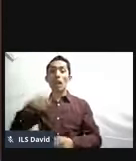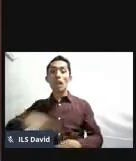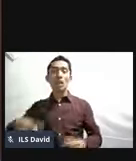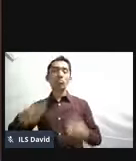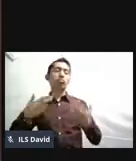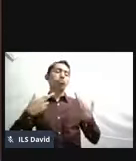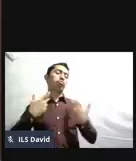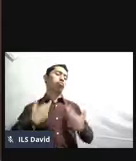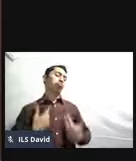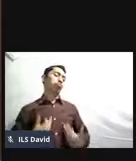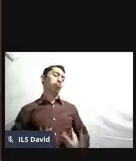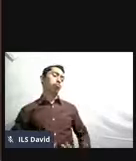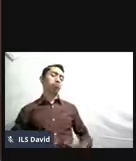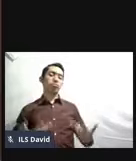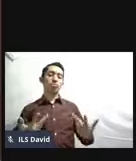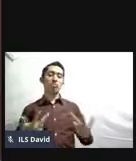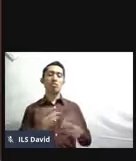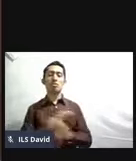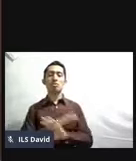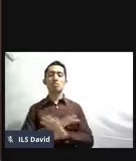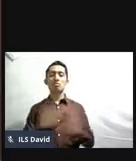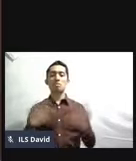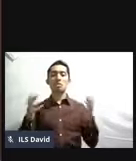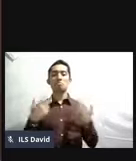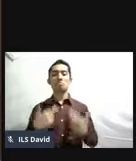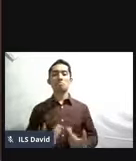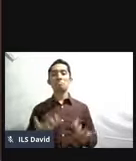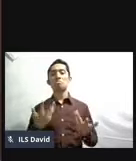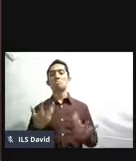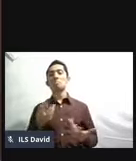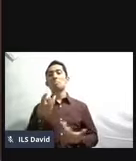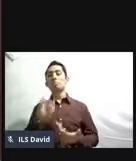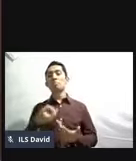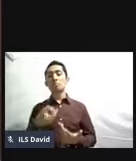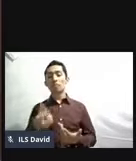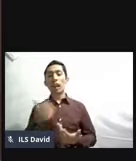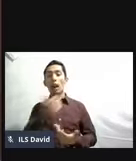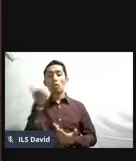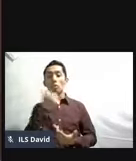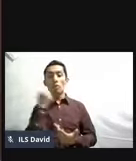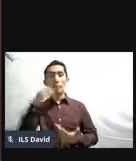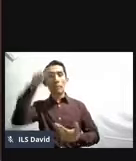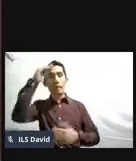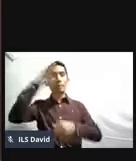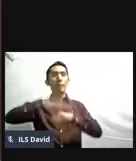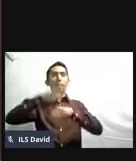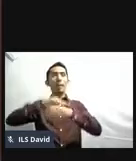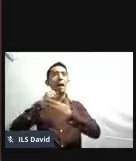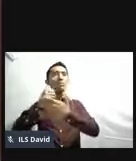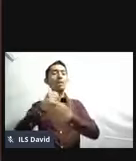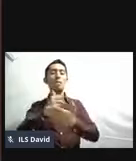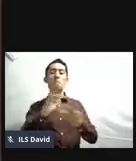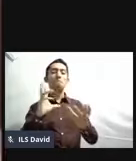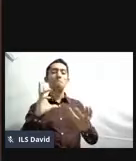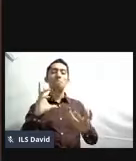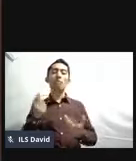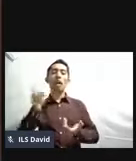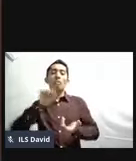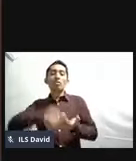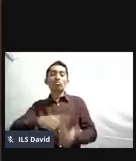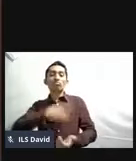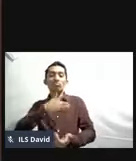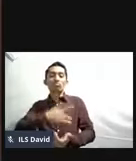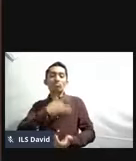palabra desmoralizante tiene que ver con el atentado o atentar contra la moral de la persona que está sufriendo